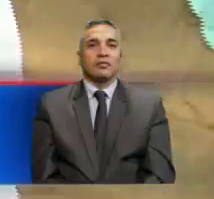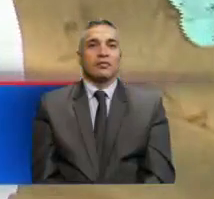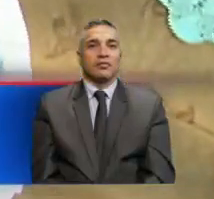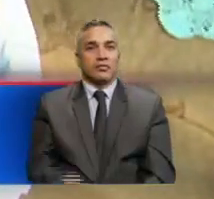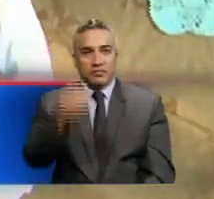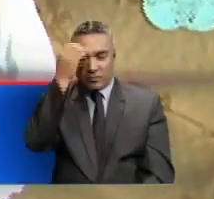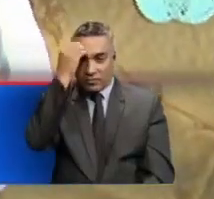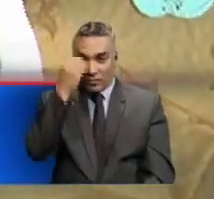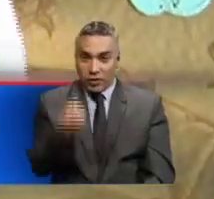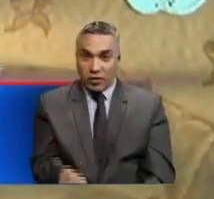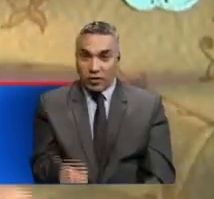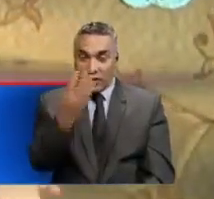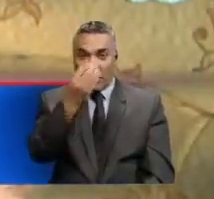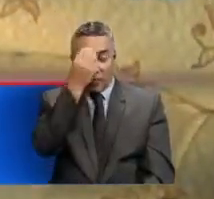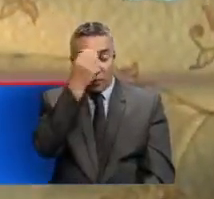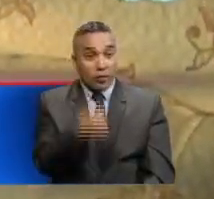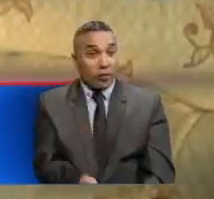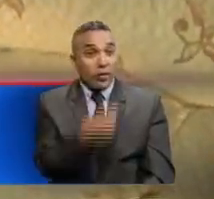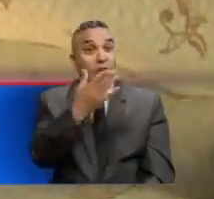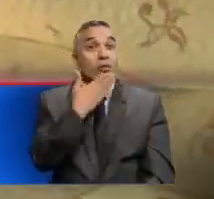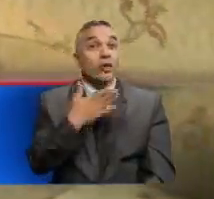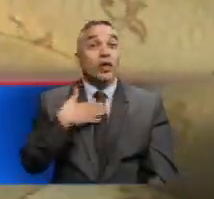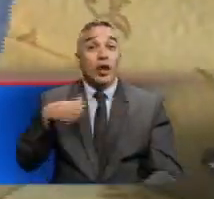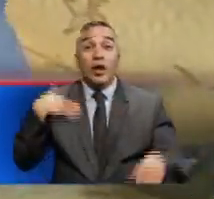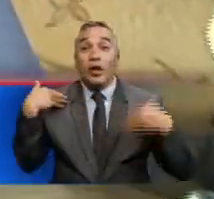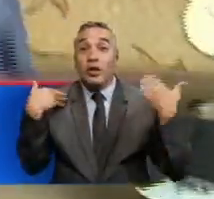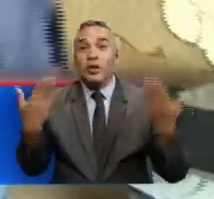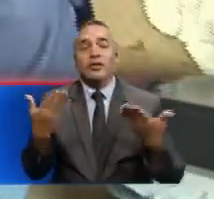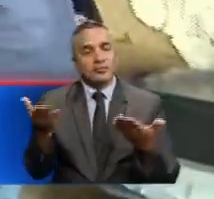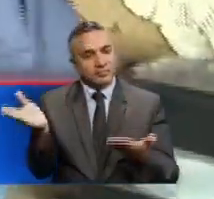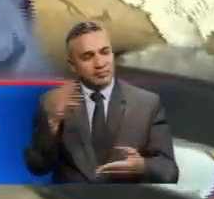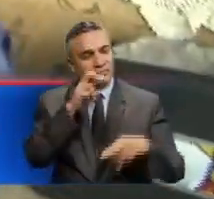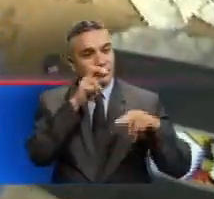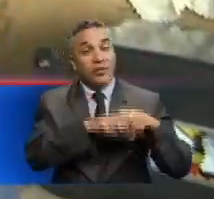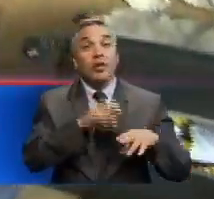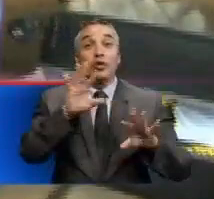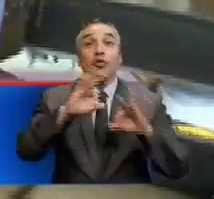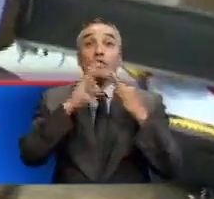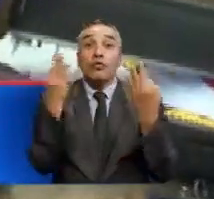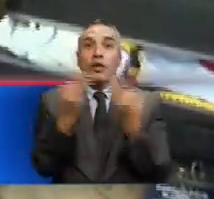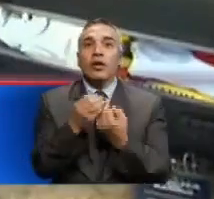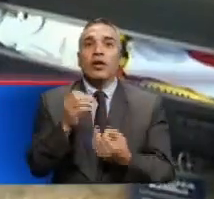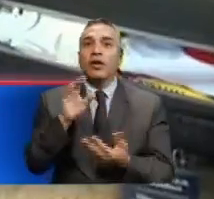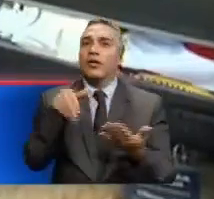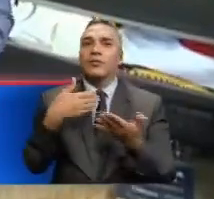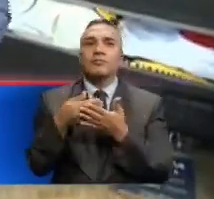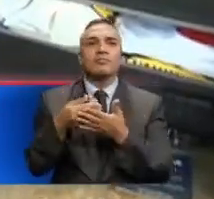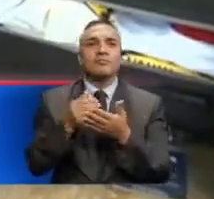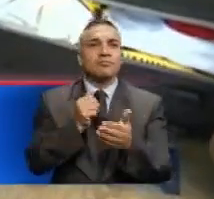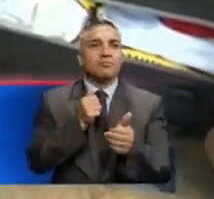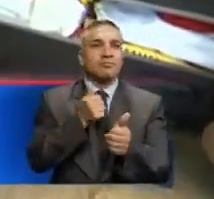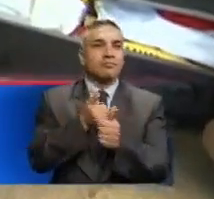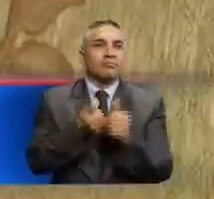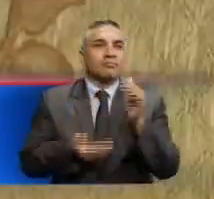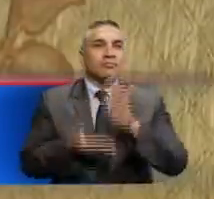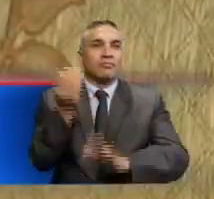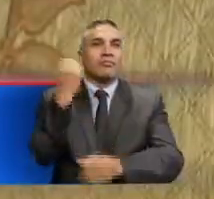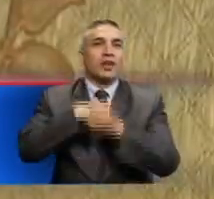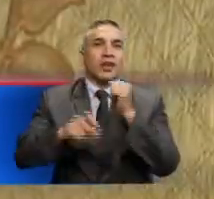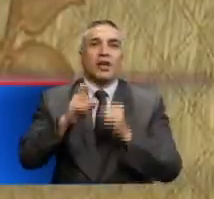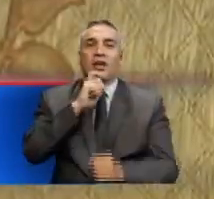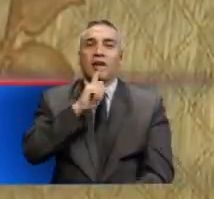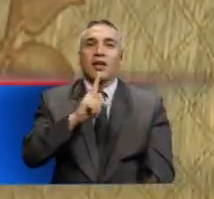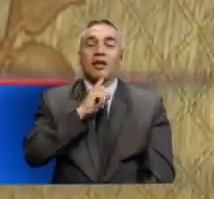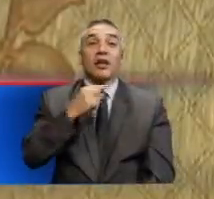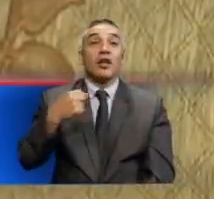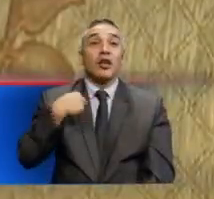Matías, ¿cómo estás? Bien. ¿Contento? Christopher Ortiz y su familia nos reciben en su casa a pocas horas de su viaje a Qatar. Estoy muy